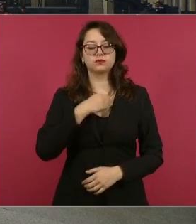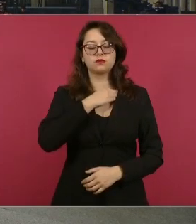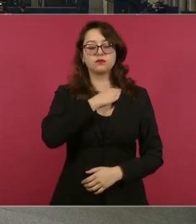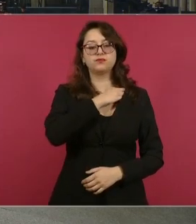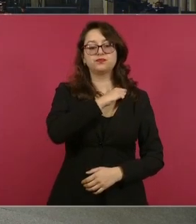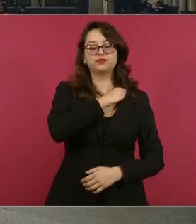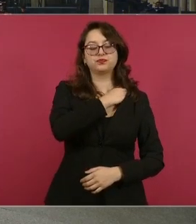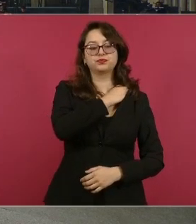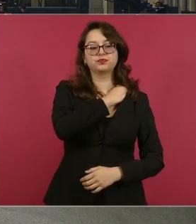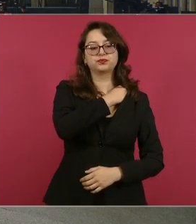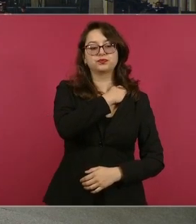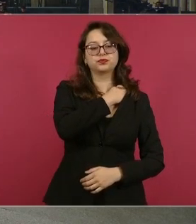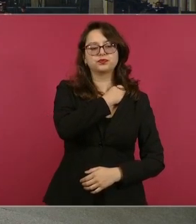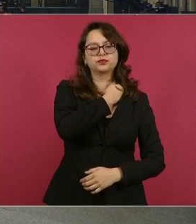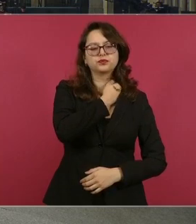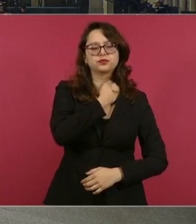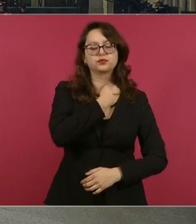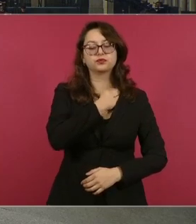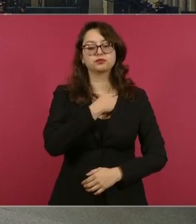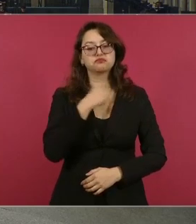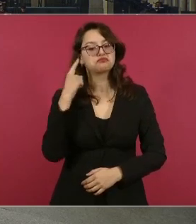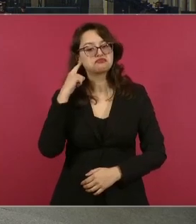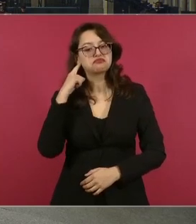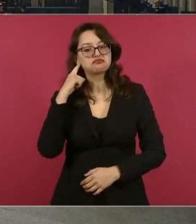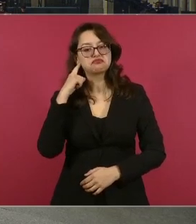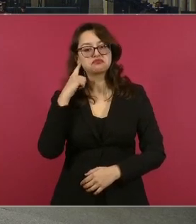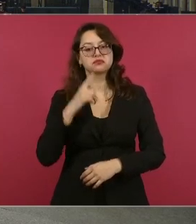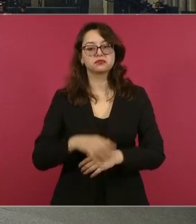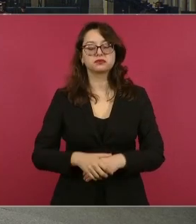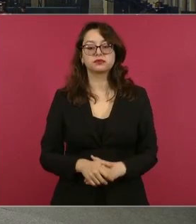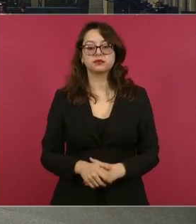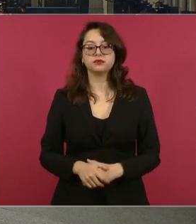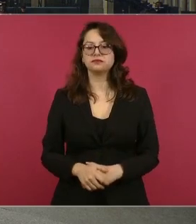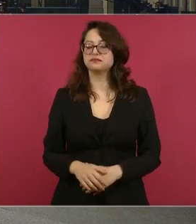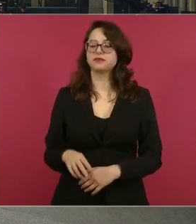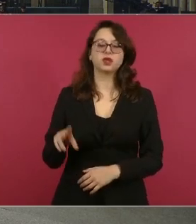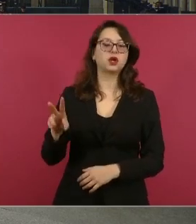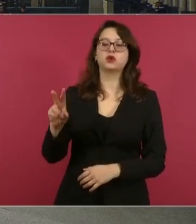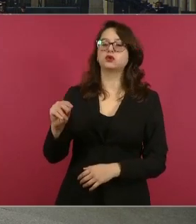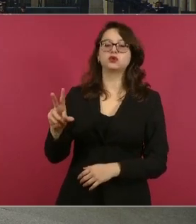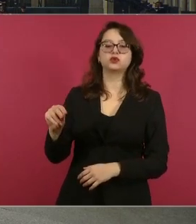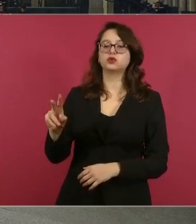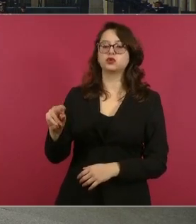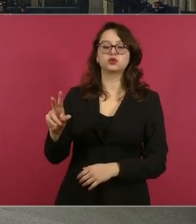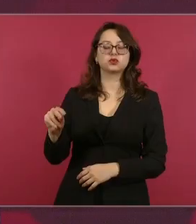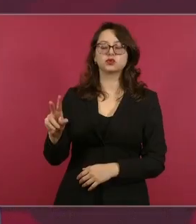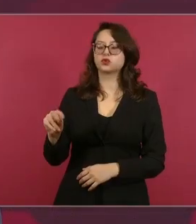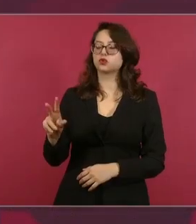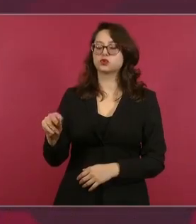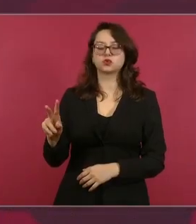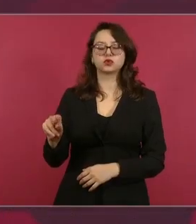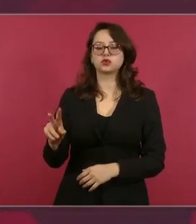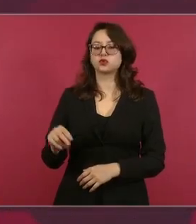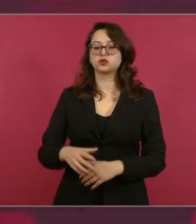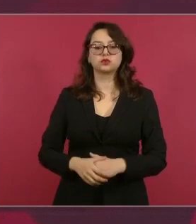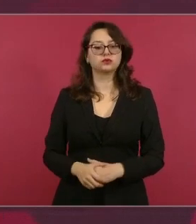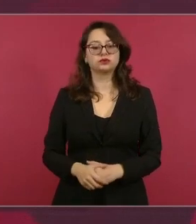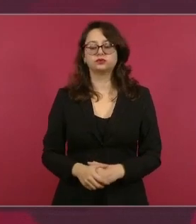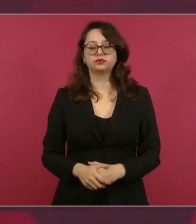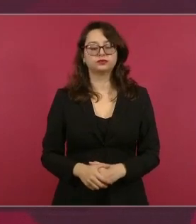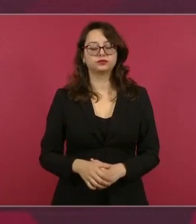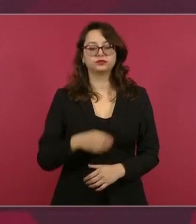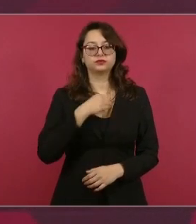¿Ven riesgo de un estallido social? No, no. ¿Ven, han detectado eso o no? No, no, no, no, no, porque la gente en